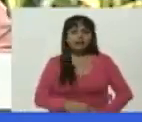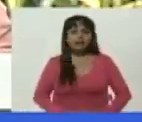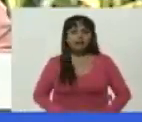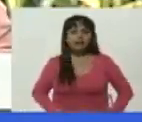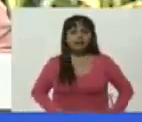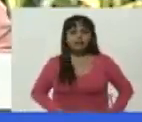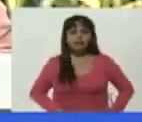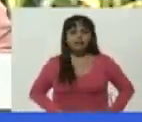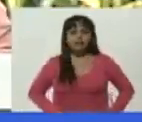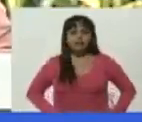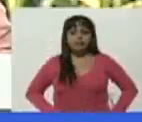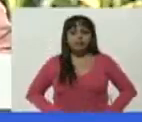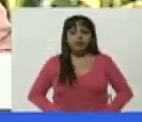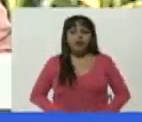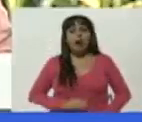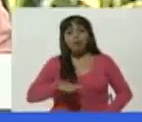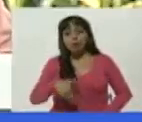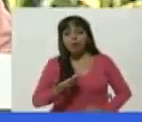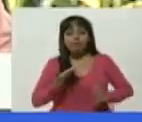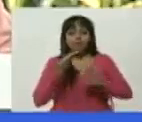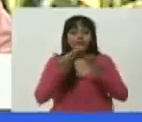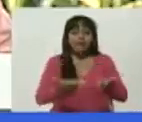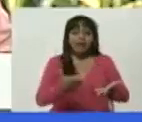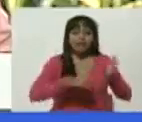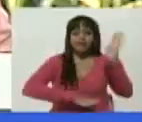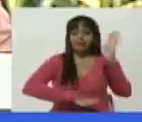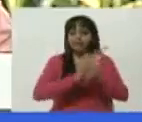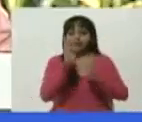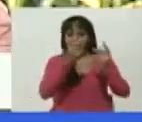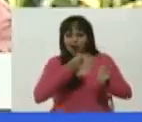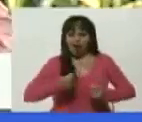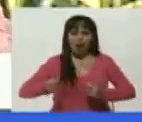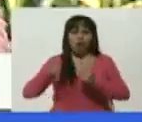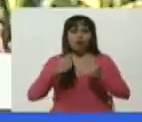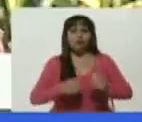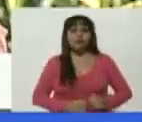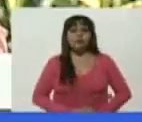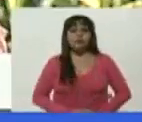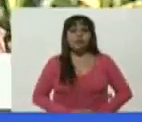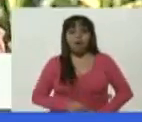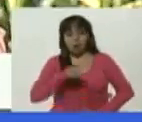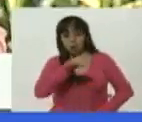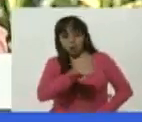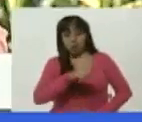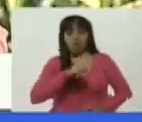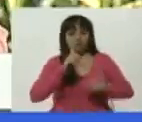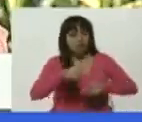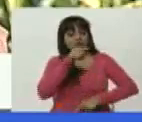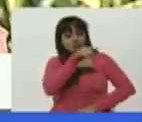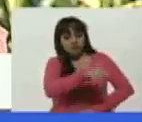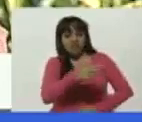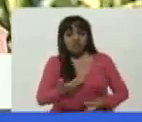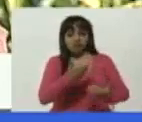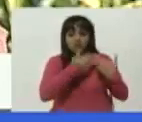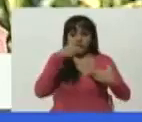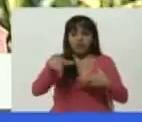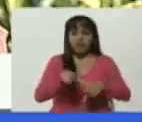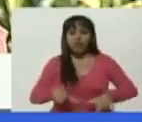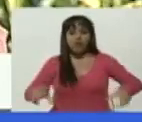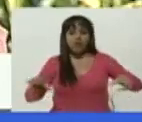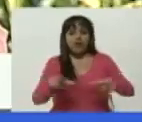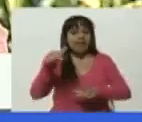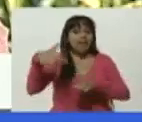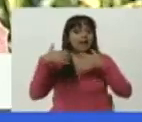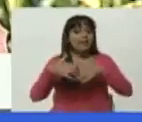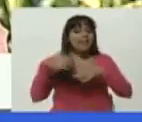de garantizar el crecimiento económico. Garantícenme usted, general Balbuena Ferrer, que Agrofam